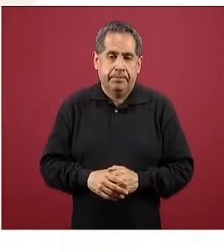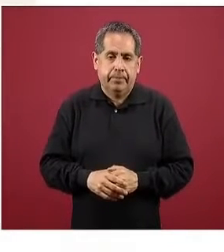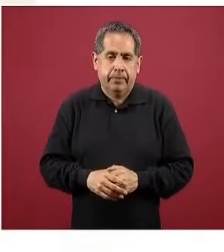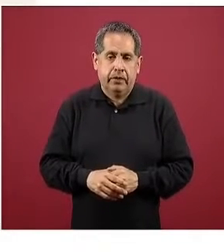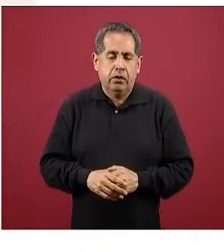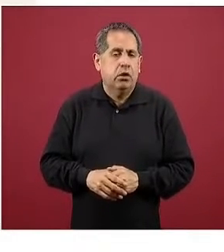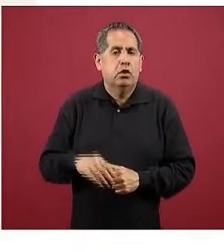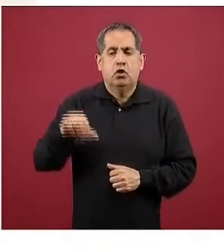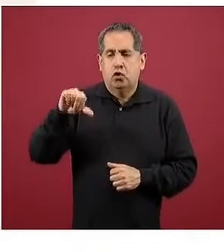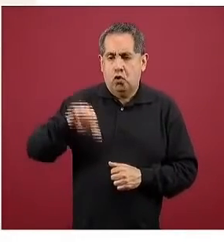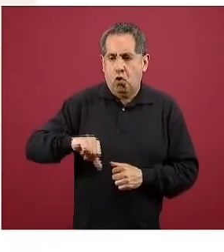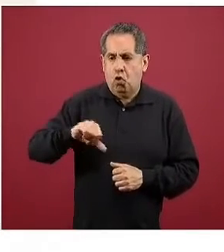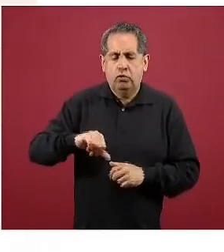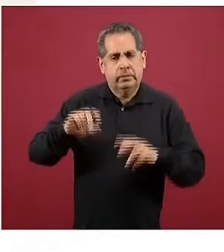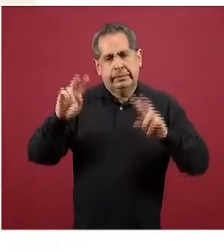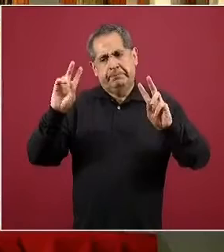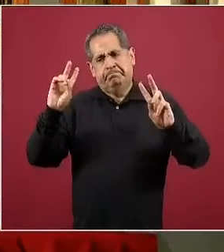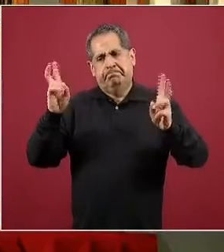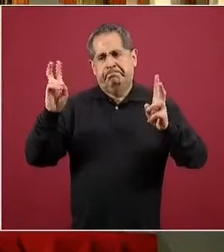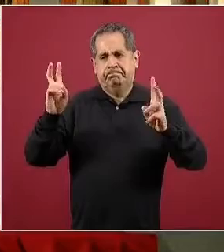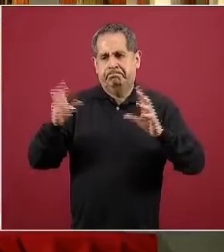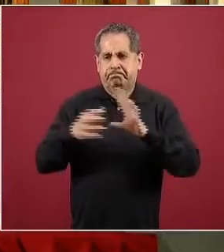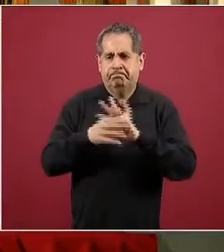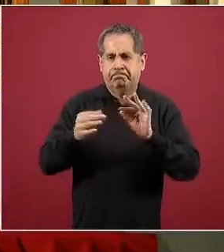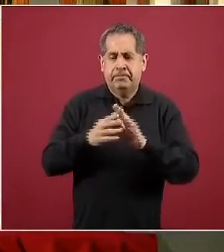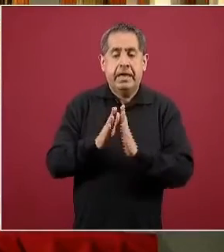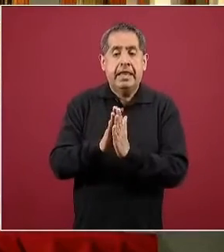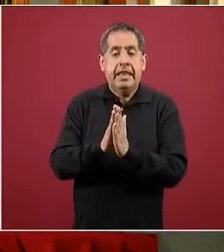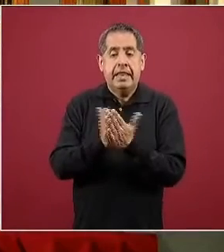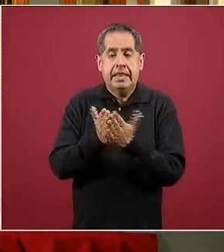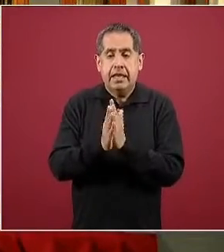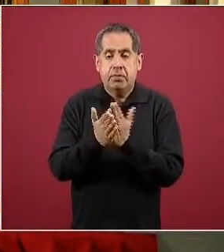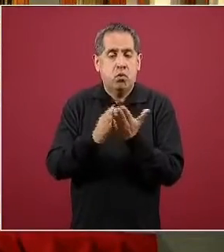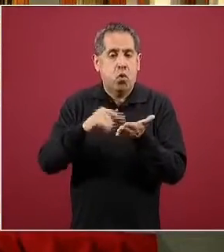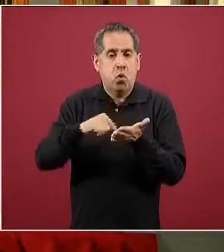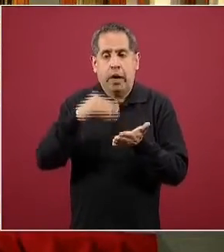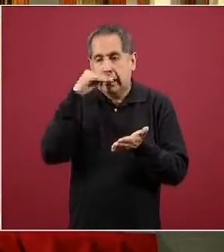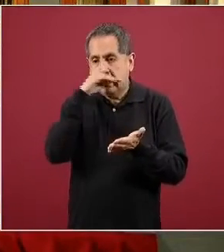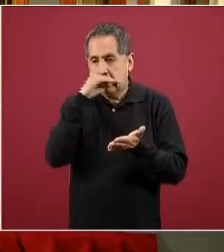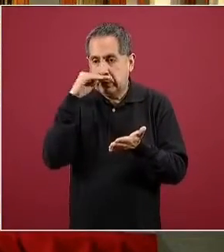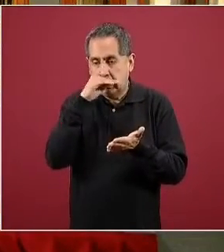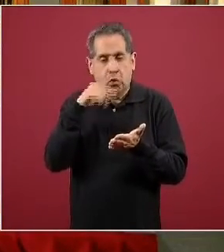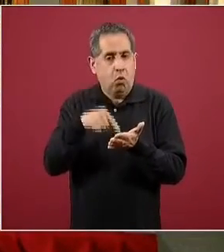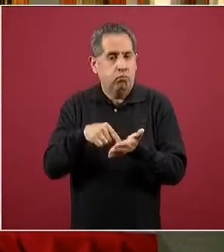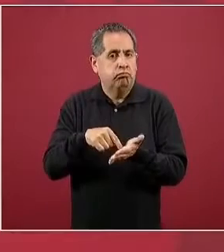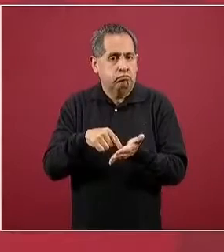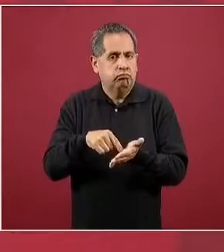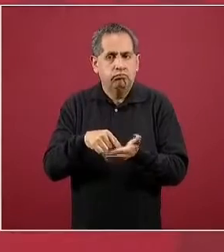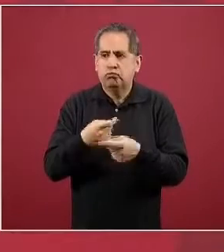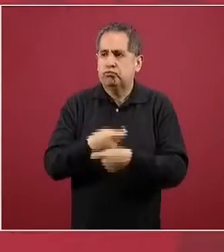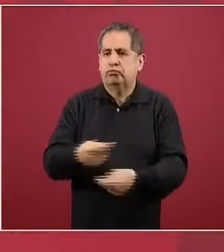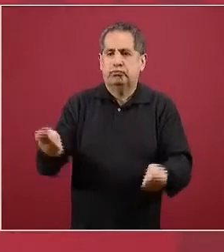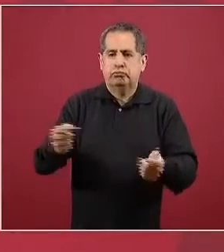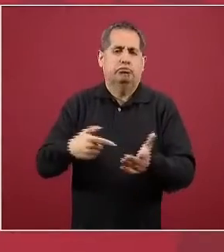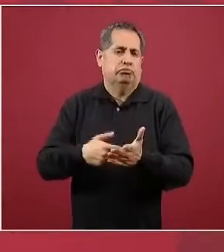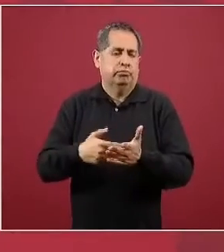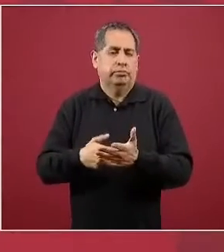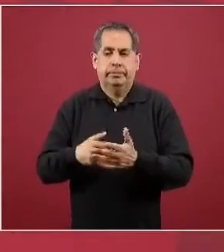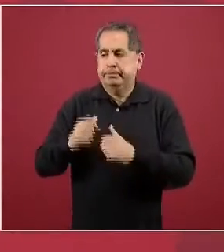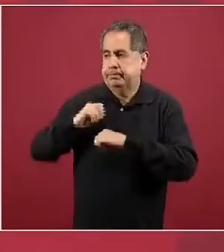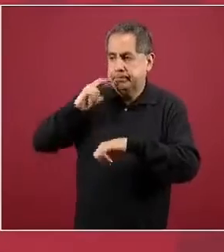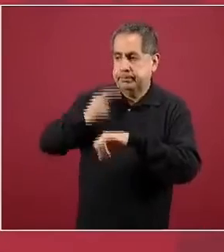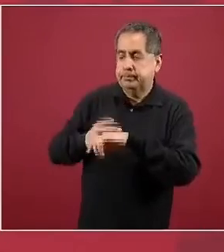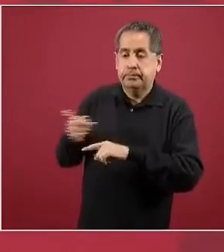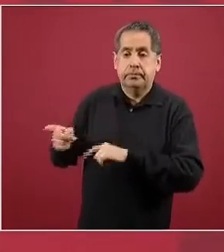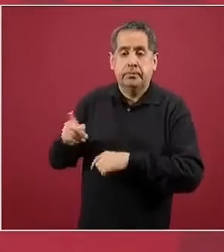Hoy vamos a hablar, entre otras cosas, de los libros de texto gratuitos y para ello me acompaña el titular